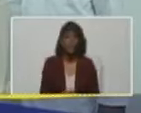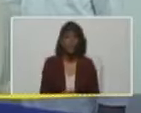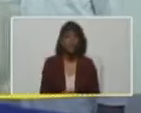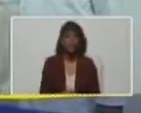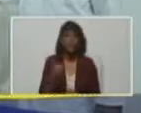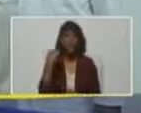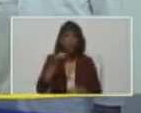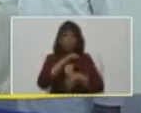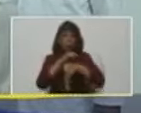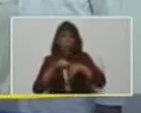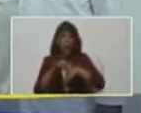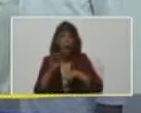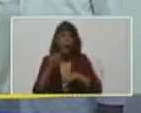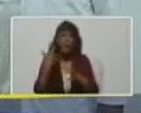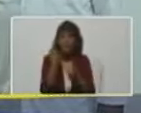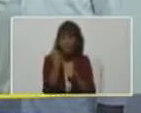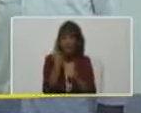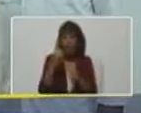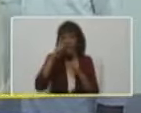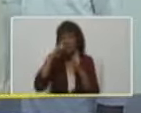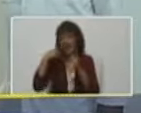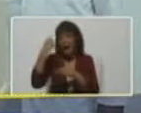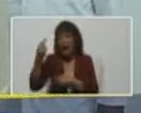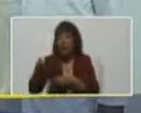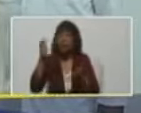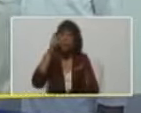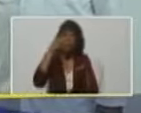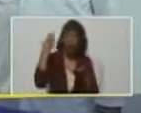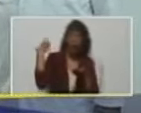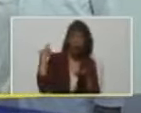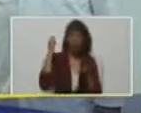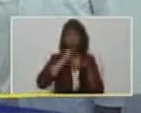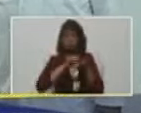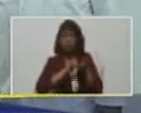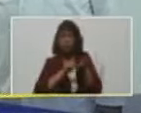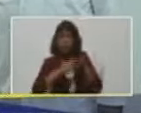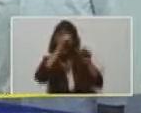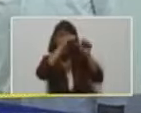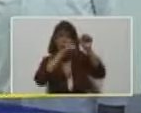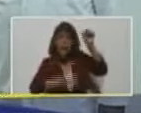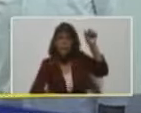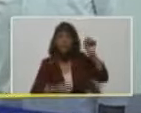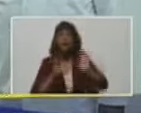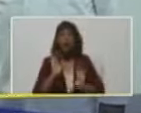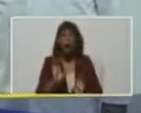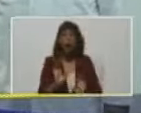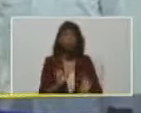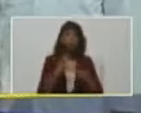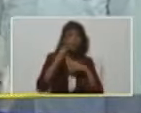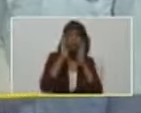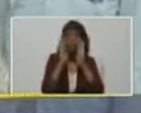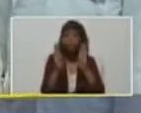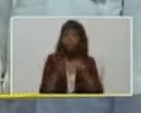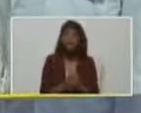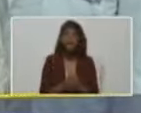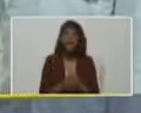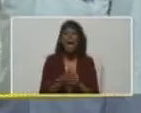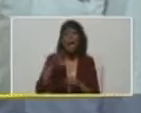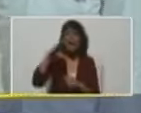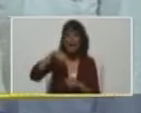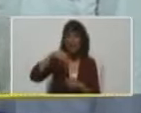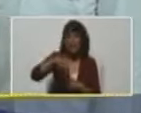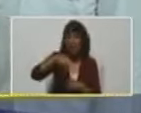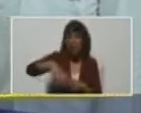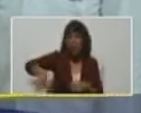de operaciones pendientes, sí, en el plan quirúrgico nacional, y que aquí en este CDI se